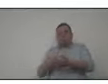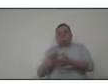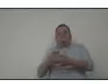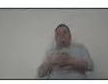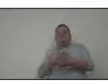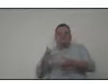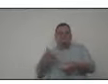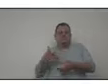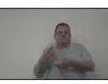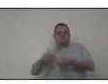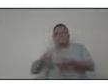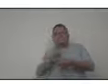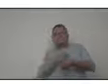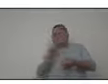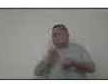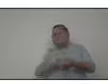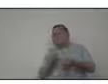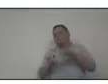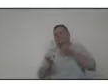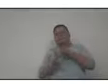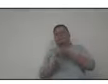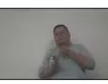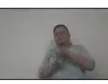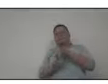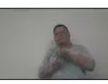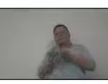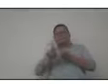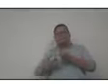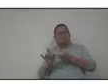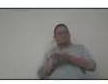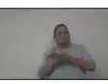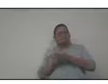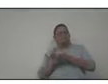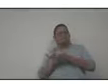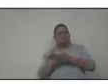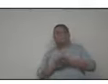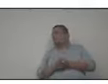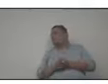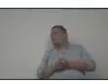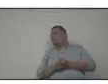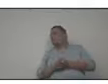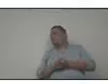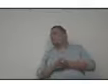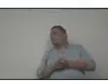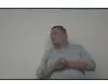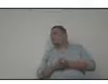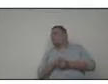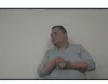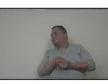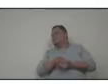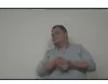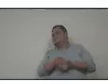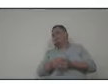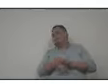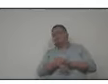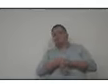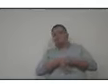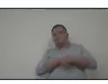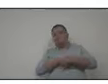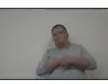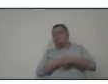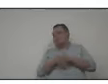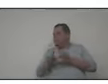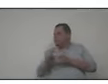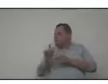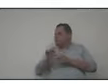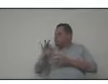y nosotros en nuestras rutas que hemos implementado. Los indicadores de oportunidad, realmente a